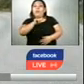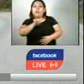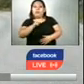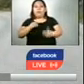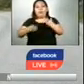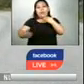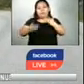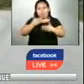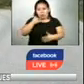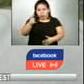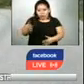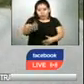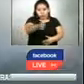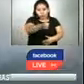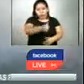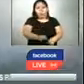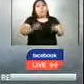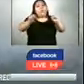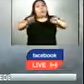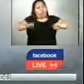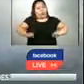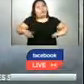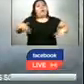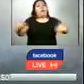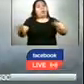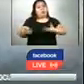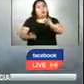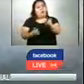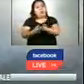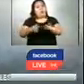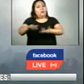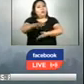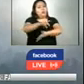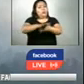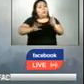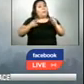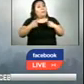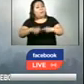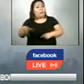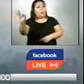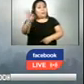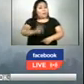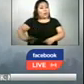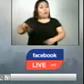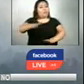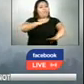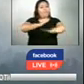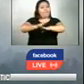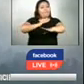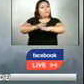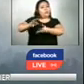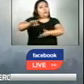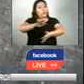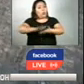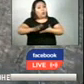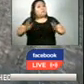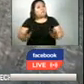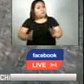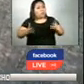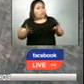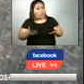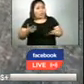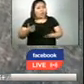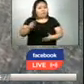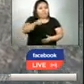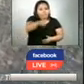cada individuo puede ayudar a reducir la huella humana, la mayor forma y la más efectiva de contrarrestar este impacto sobre el planeta Tierra es